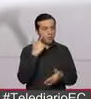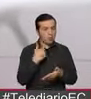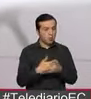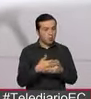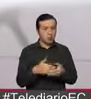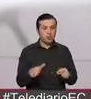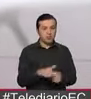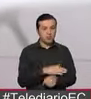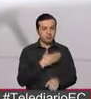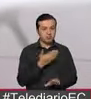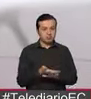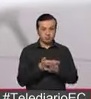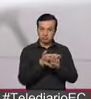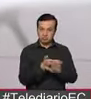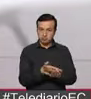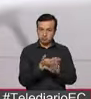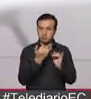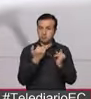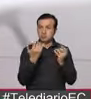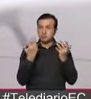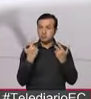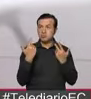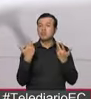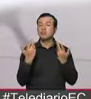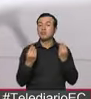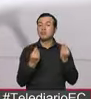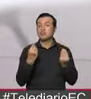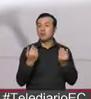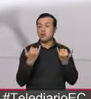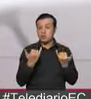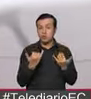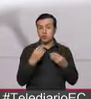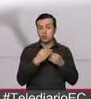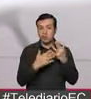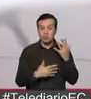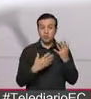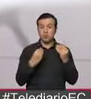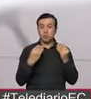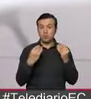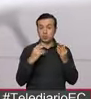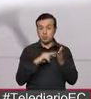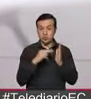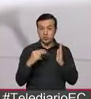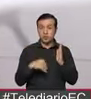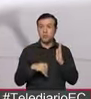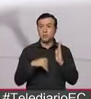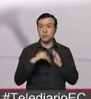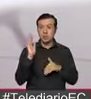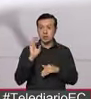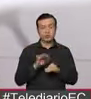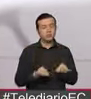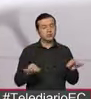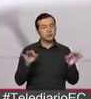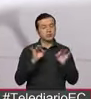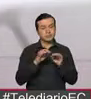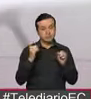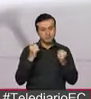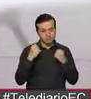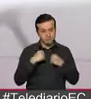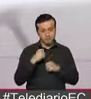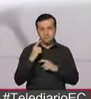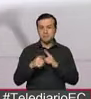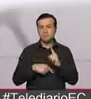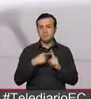necesaria ahora que utilizan códigos ahora que utilizan mucha tecnología se hace mucho más importante y necesaria pero